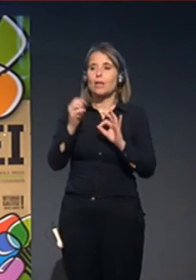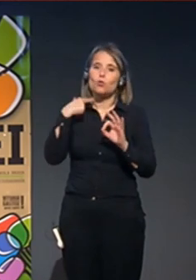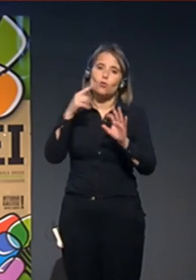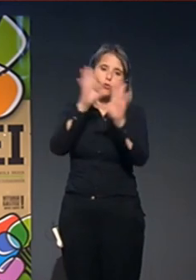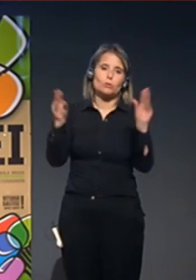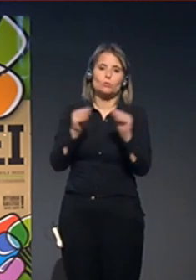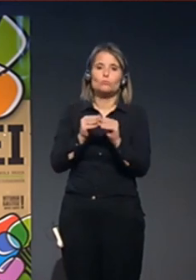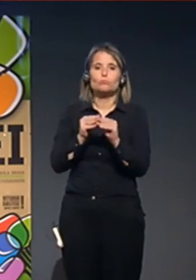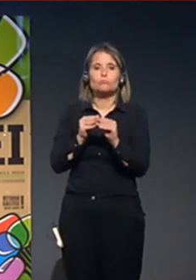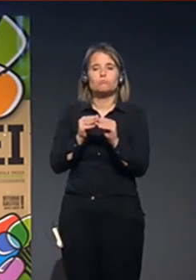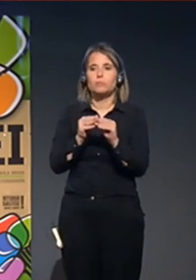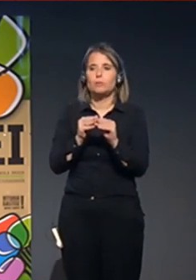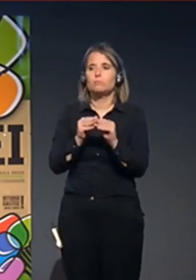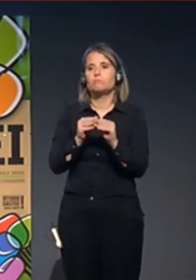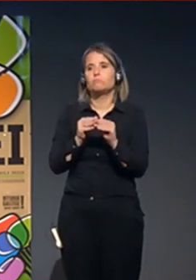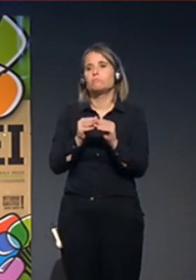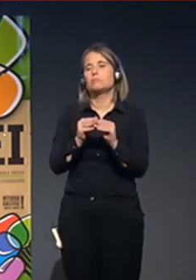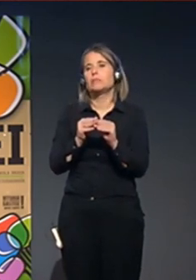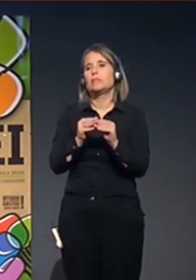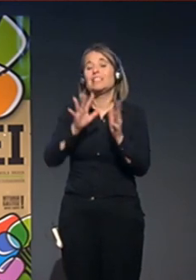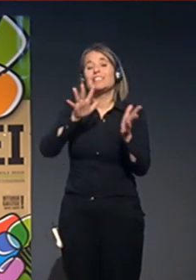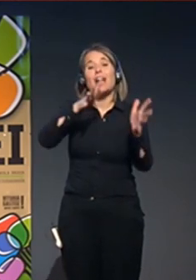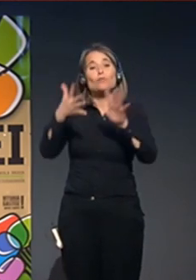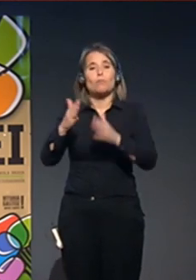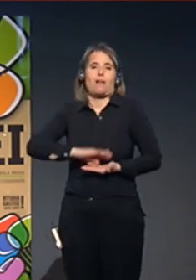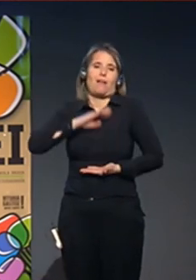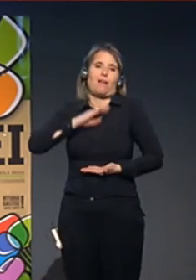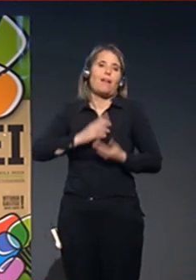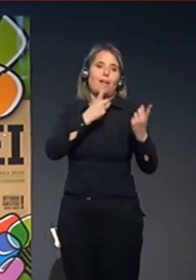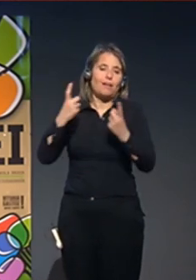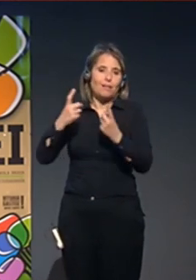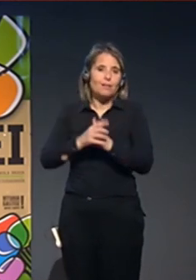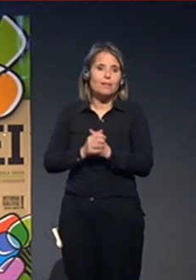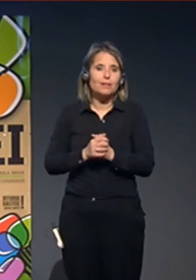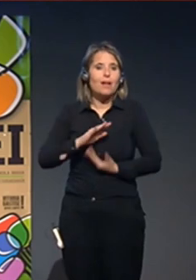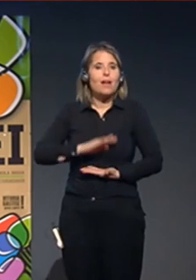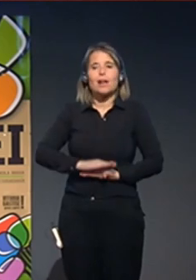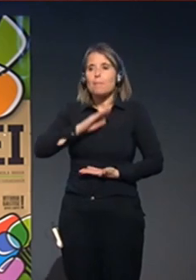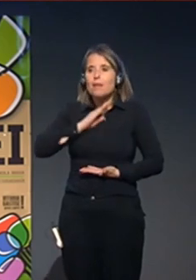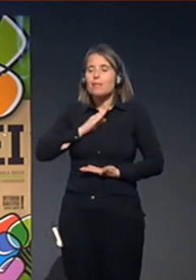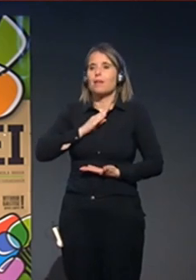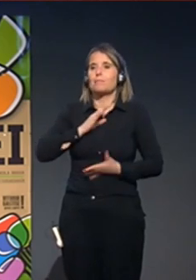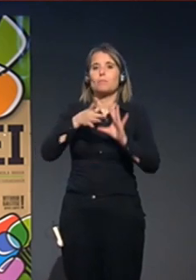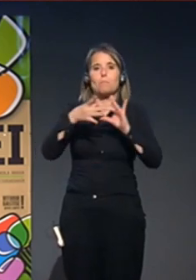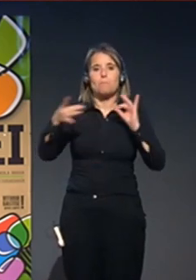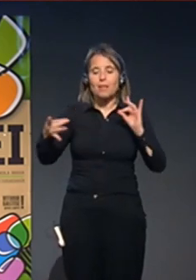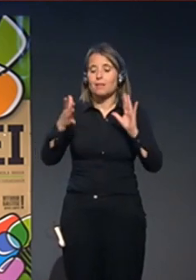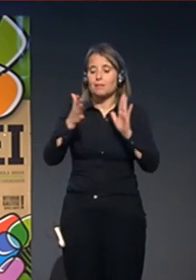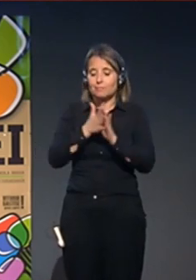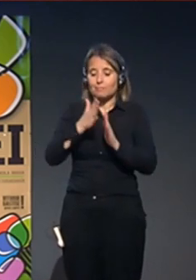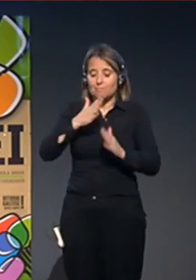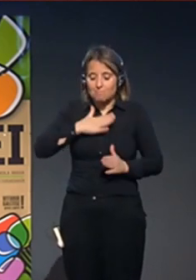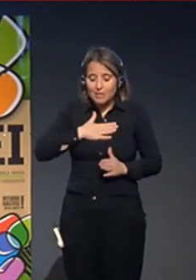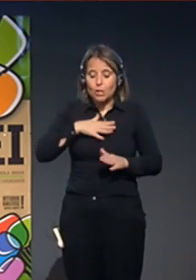resumiría que seamos capaces de transformar de una manera pacífica nuestro